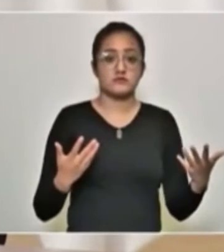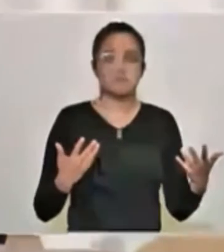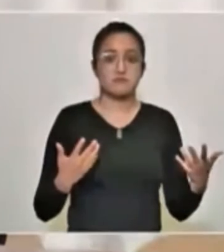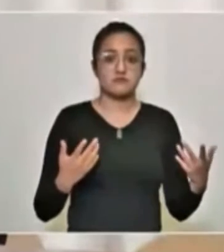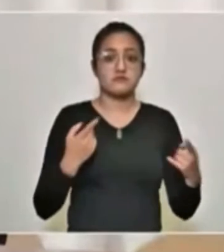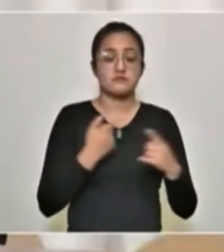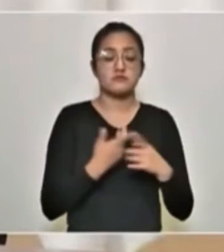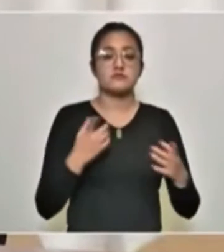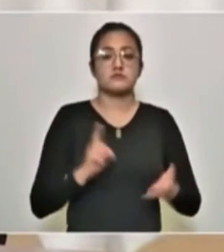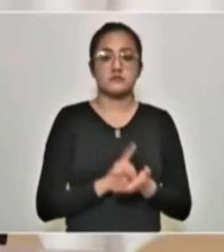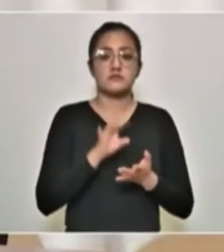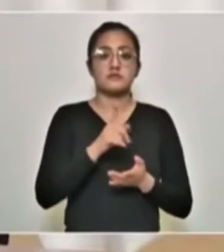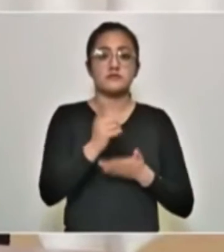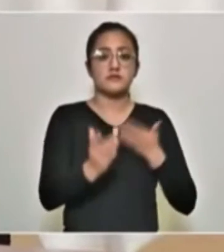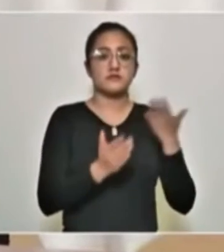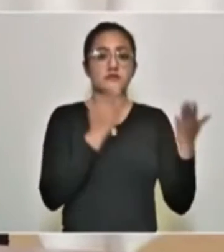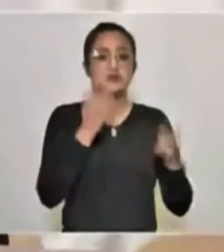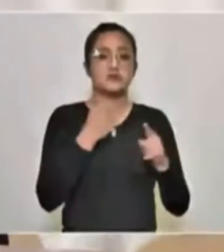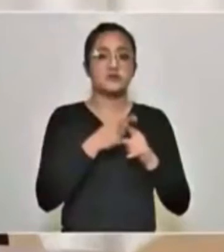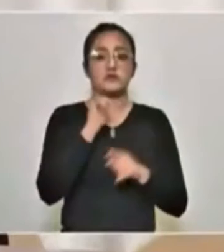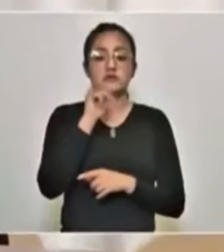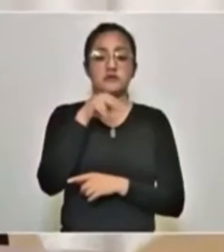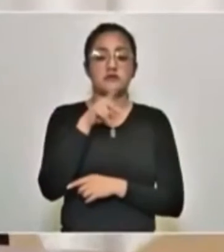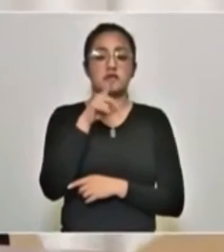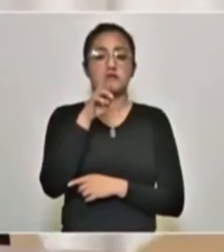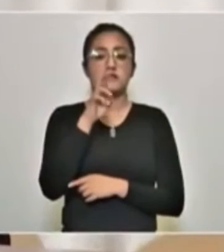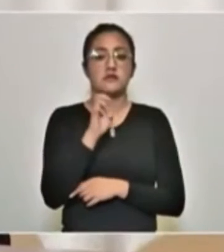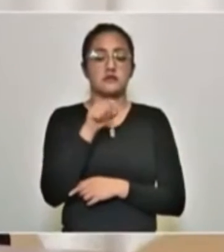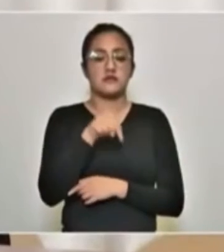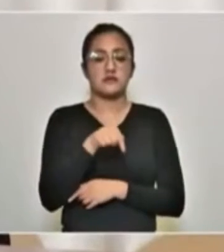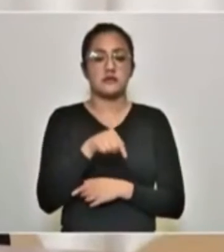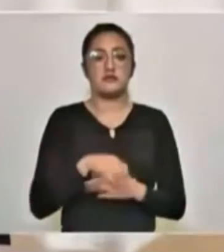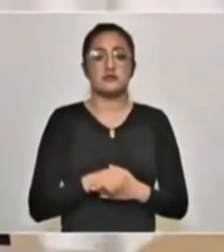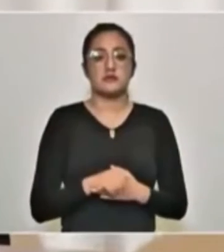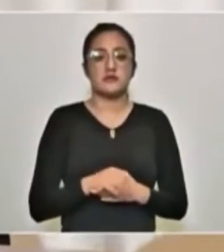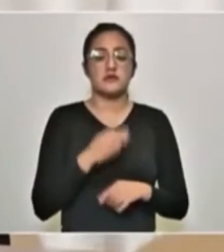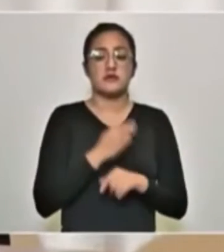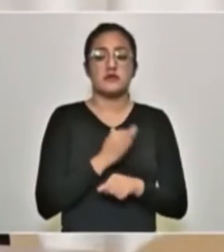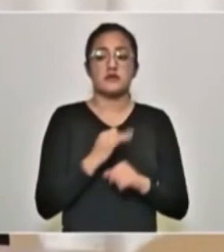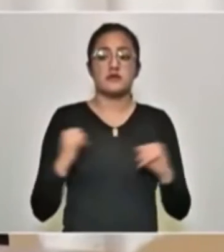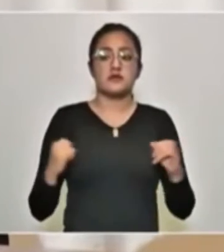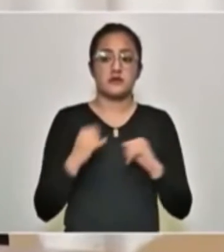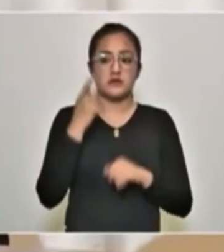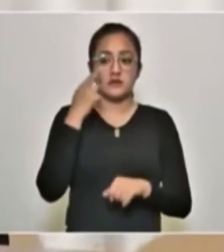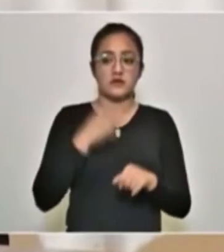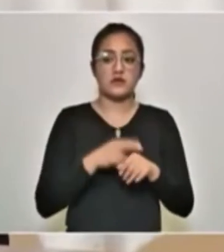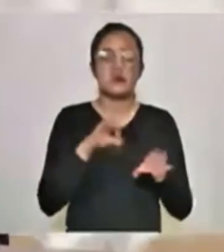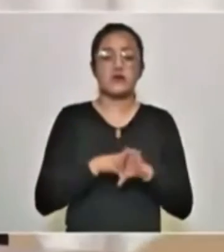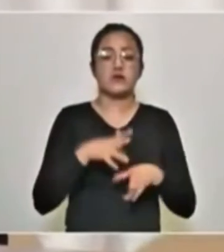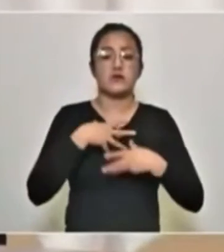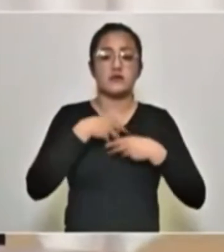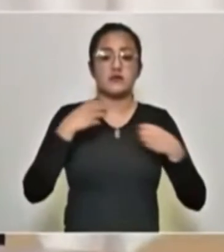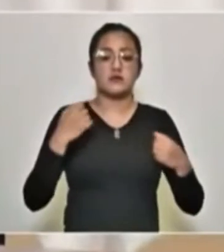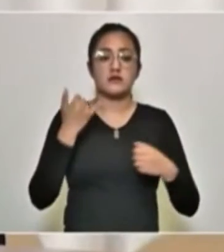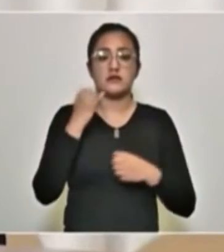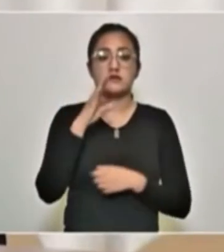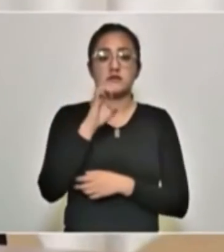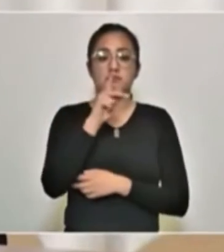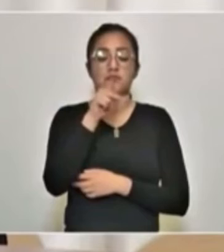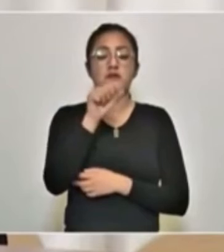lo que se ha mandado, estudios que se ha mandado al INDRE, que es nuestra institución rectora en materia de contagios y de